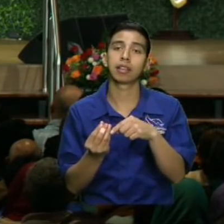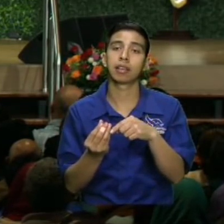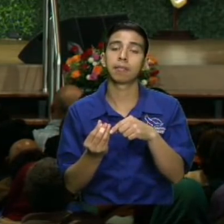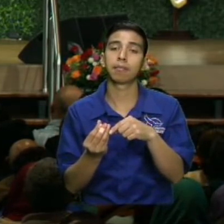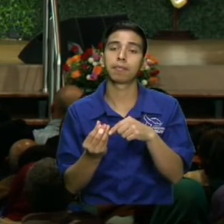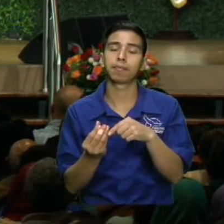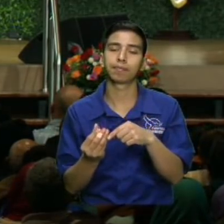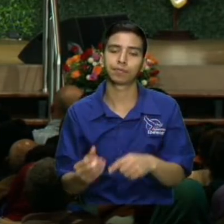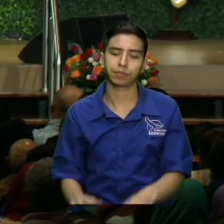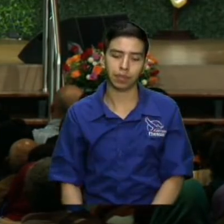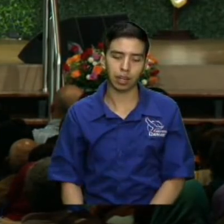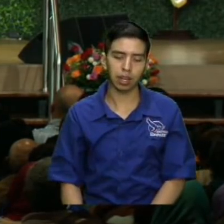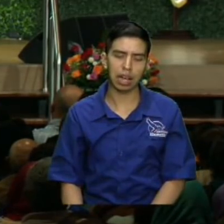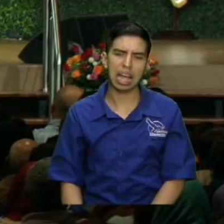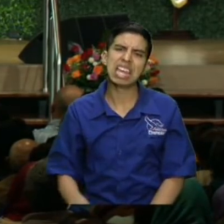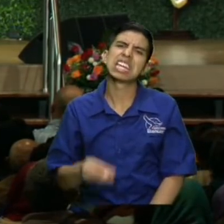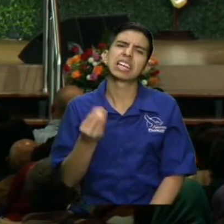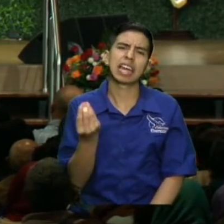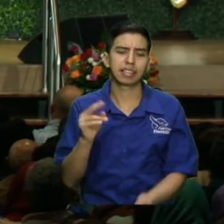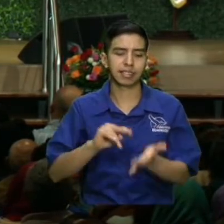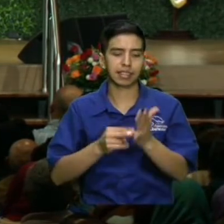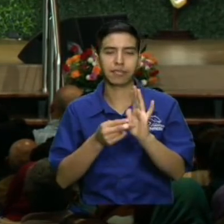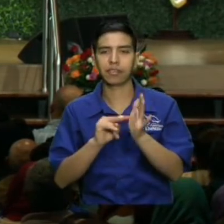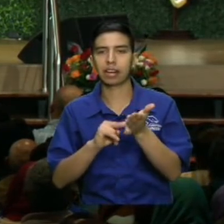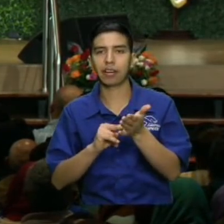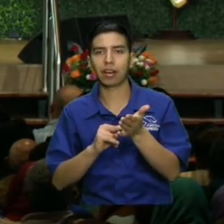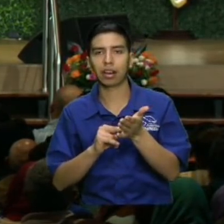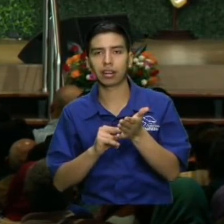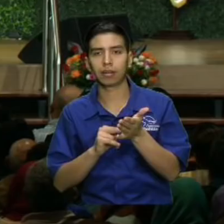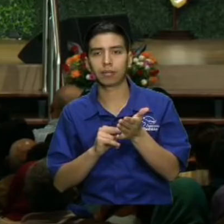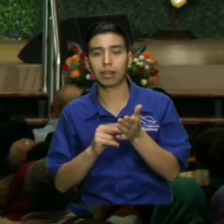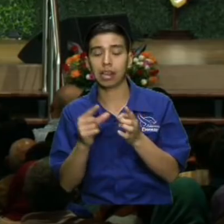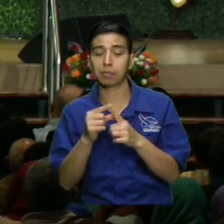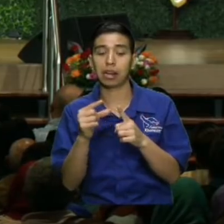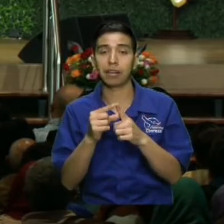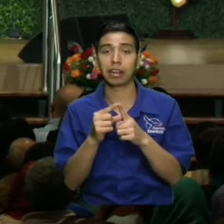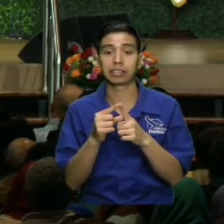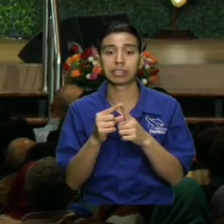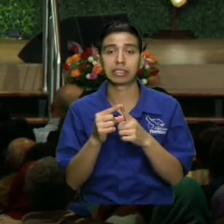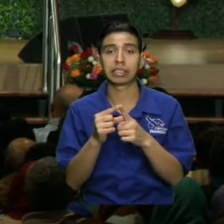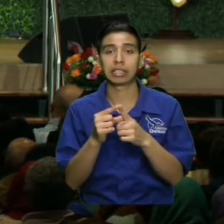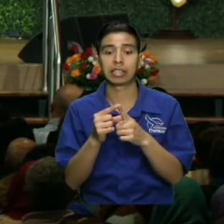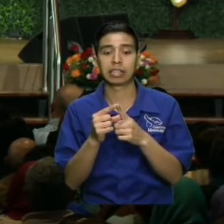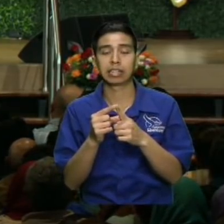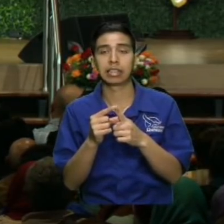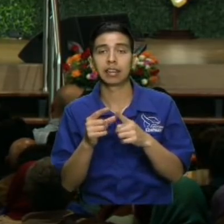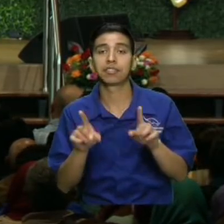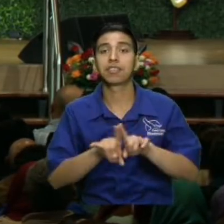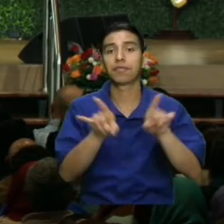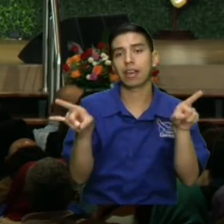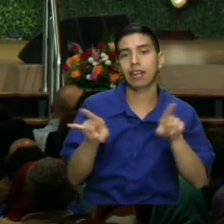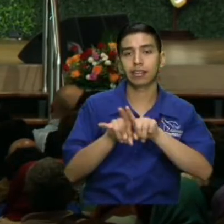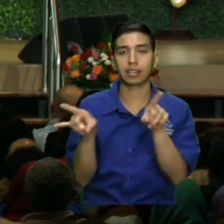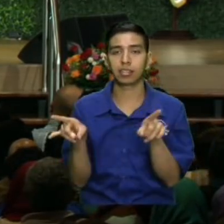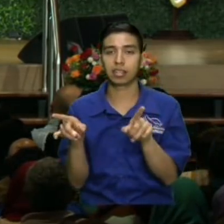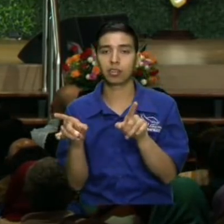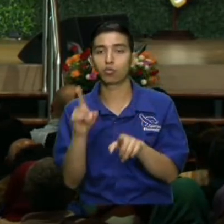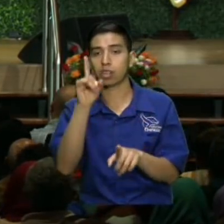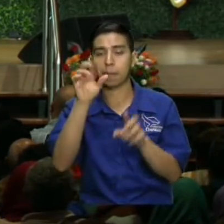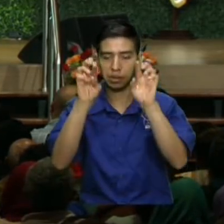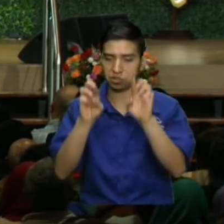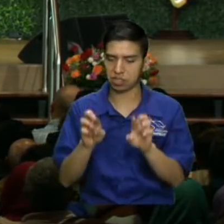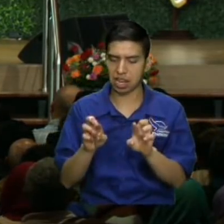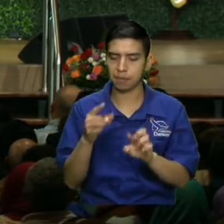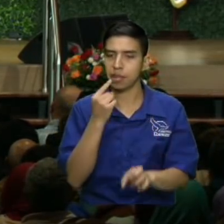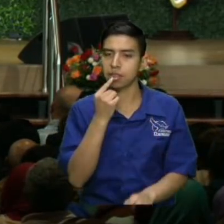esas contradicciones supuestas. Y hubo una de esas personas que me dijo: mira, amigo,